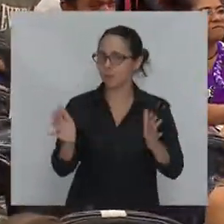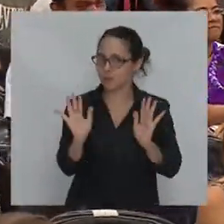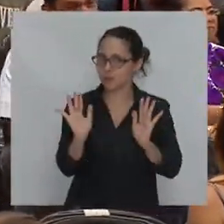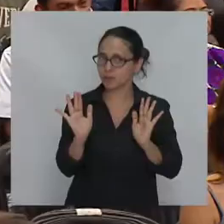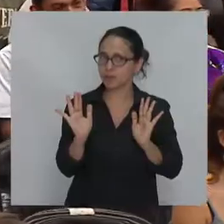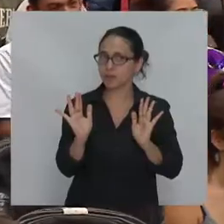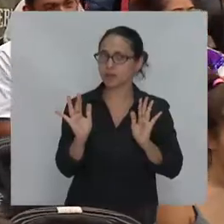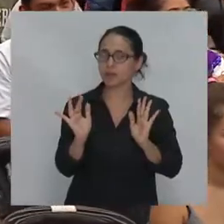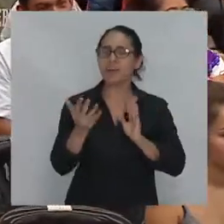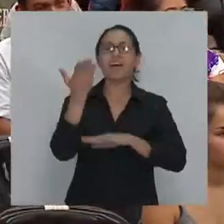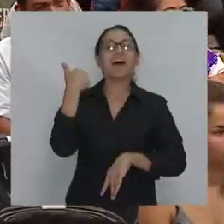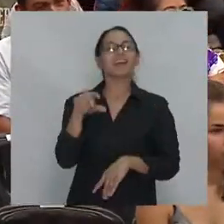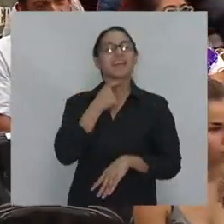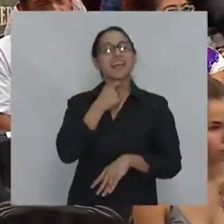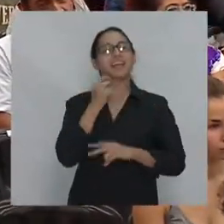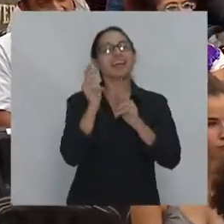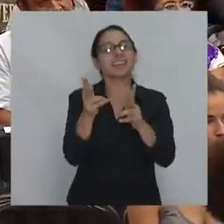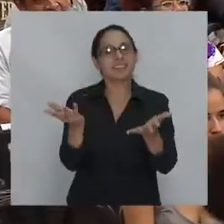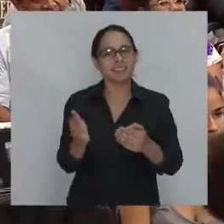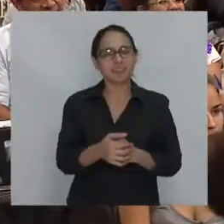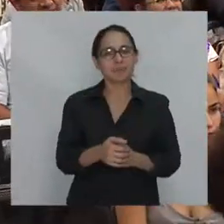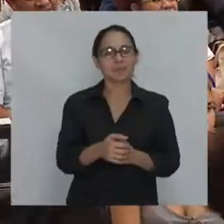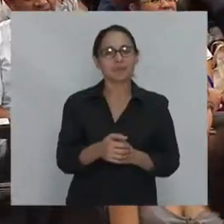ayer que oía hablar de